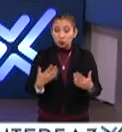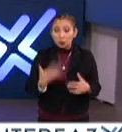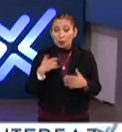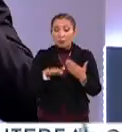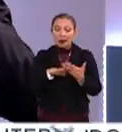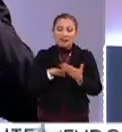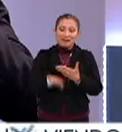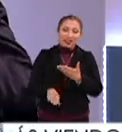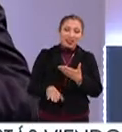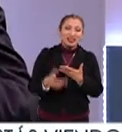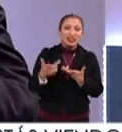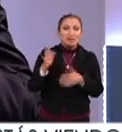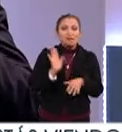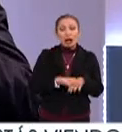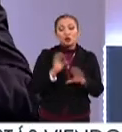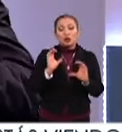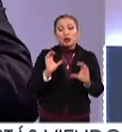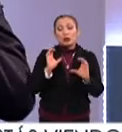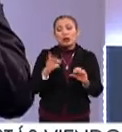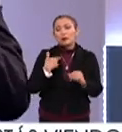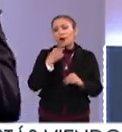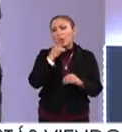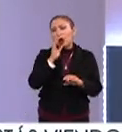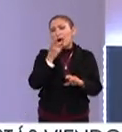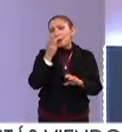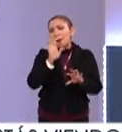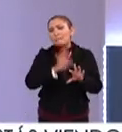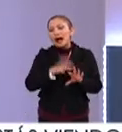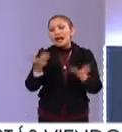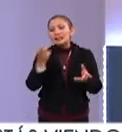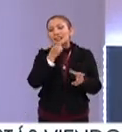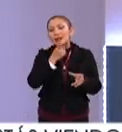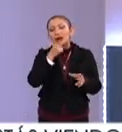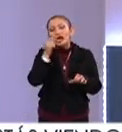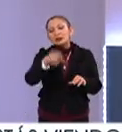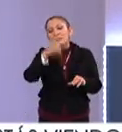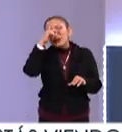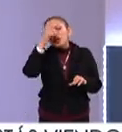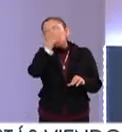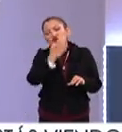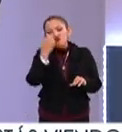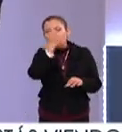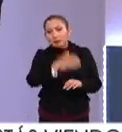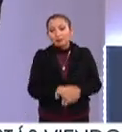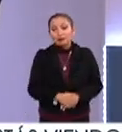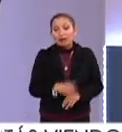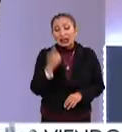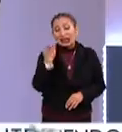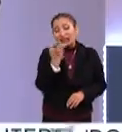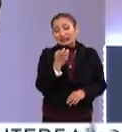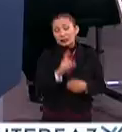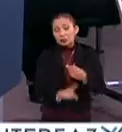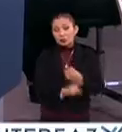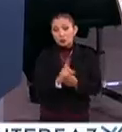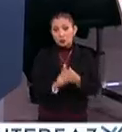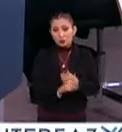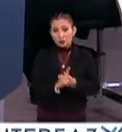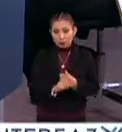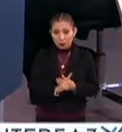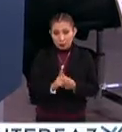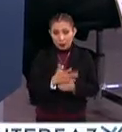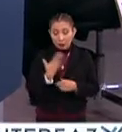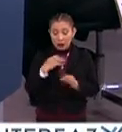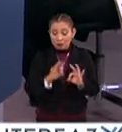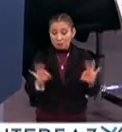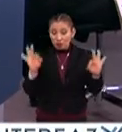la prevención y sobre todo en el cuidado, pero me gustaría que nos hables sobre la diabetes, cómo está en nuestro país. Es un problema, Omar,